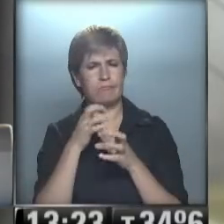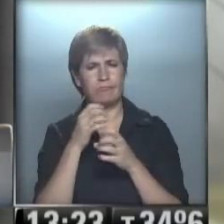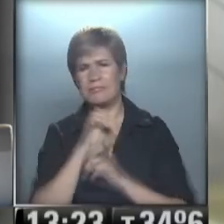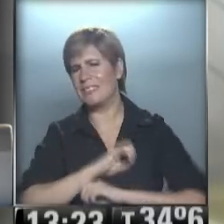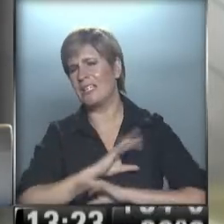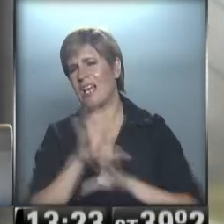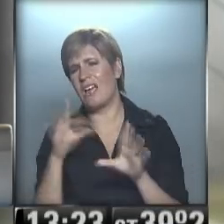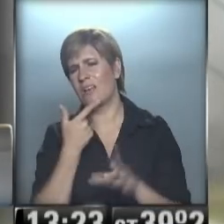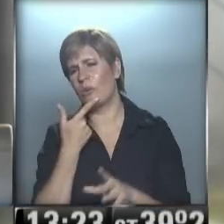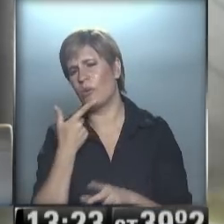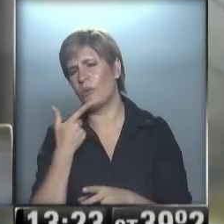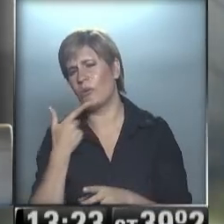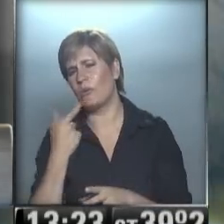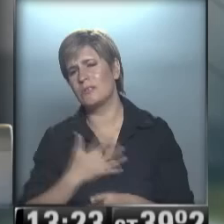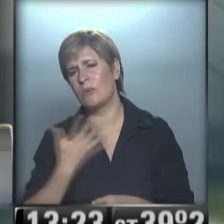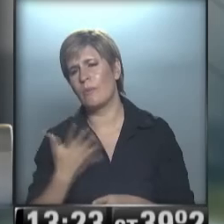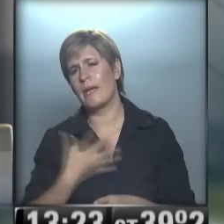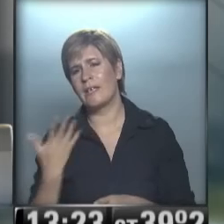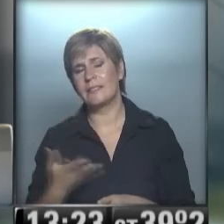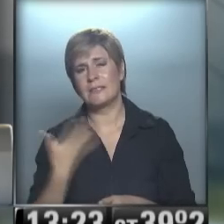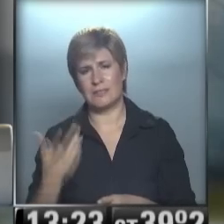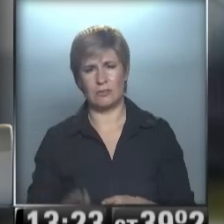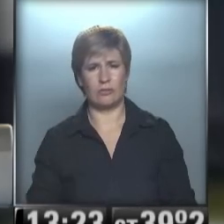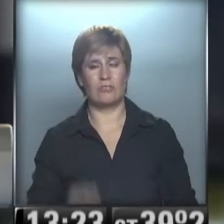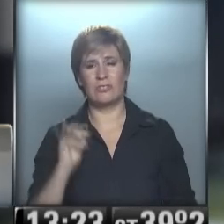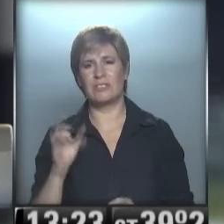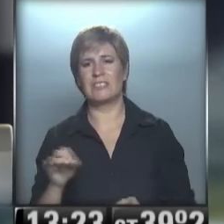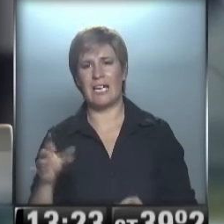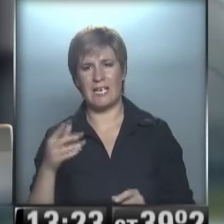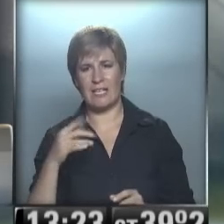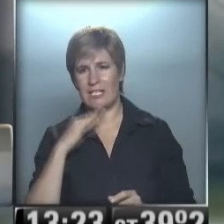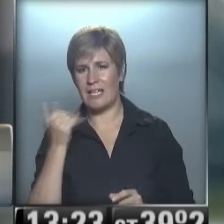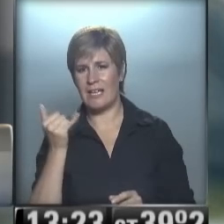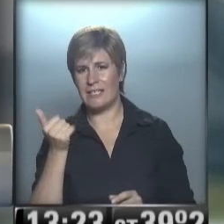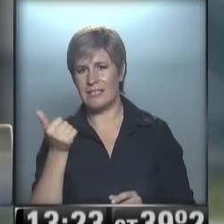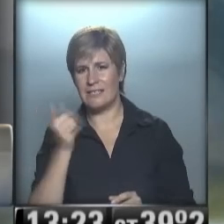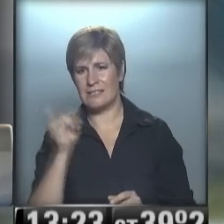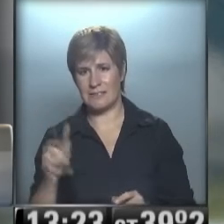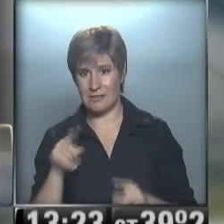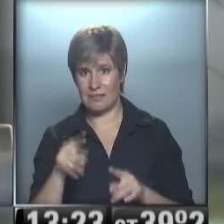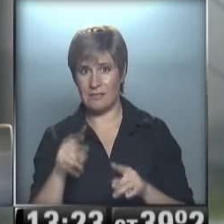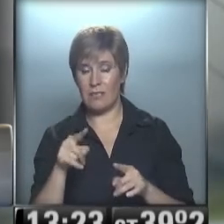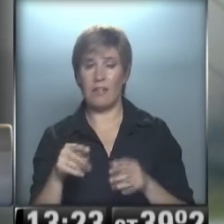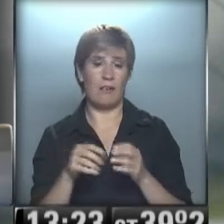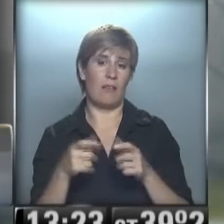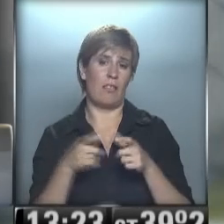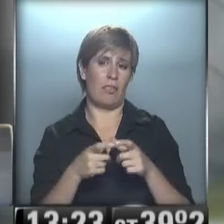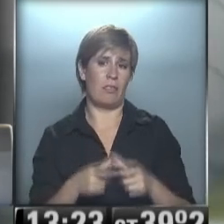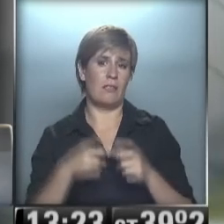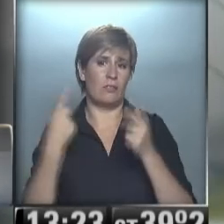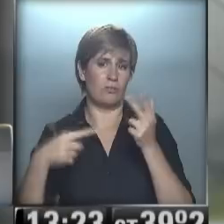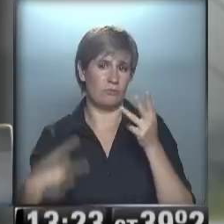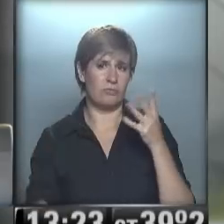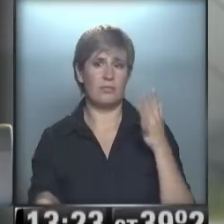y melancólico, trascendiendo el circuito jazzístico. Además de su fructífera discografía, realizó